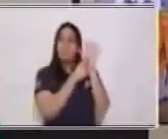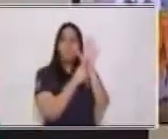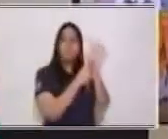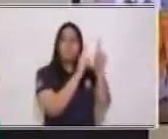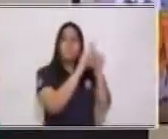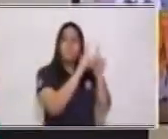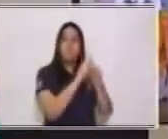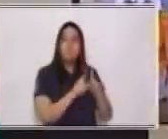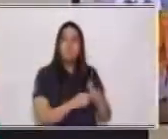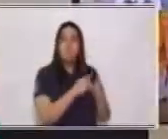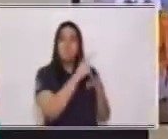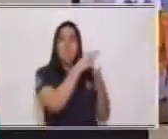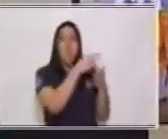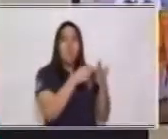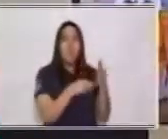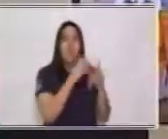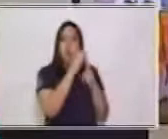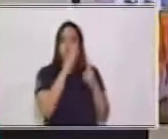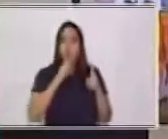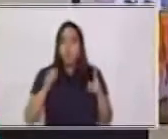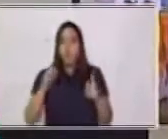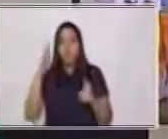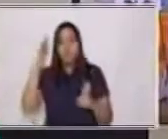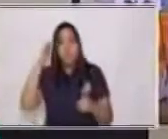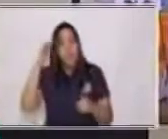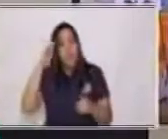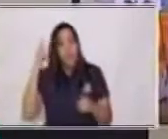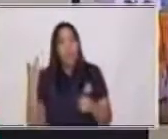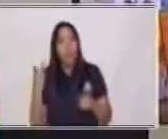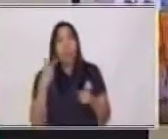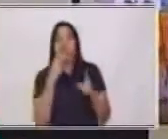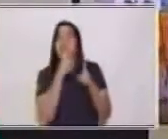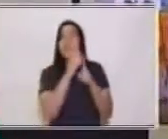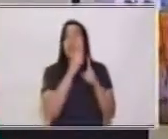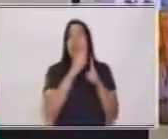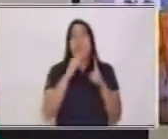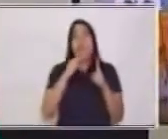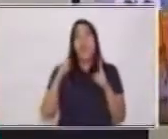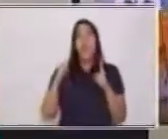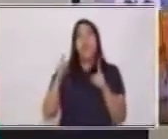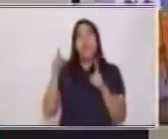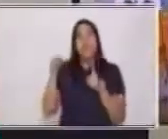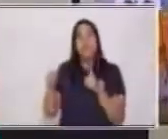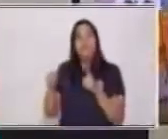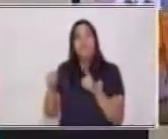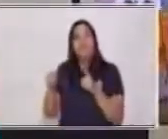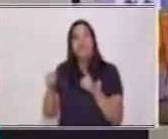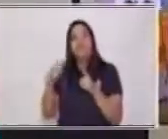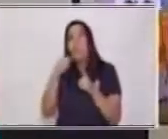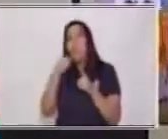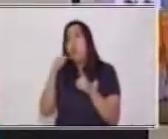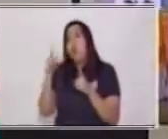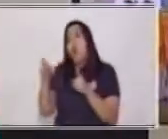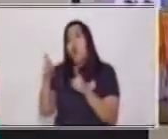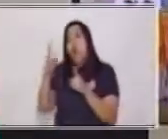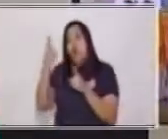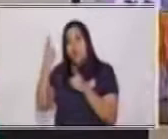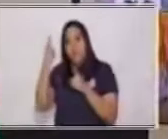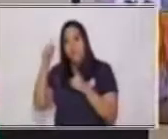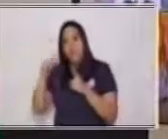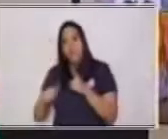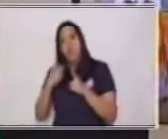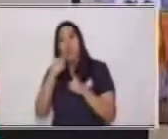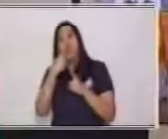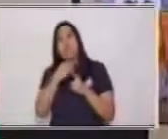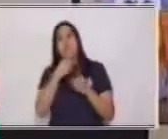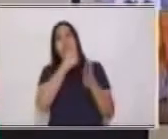Sí, la primera oración que salió era la que la mariquita gritaba, ayuda, muy bien. Esta es una oración